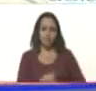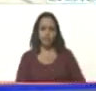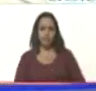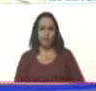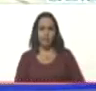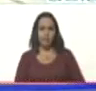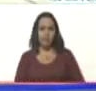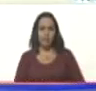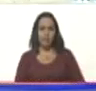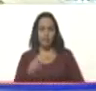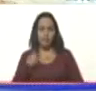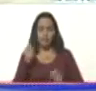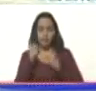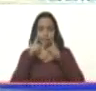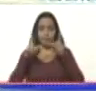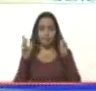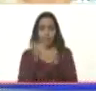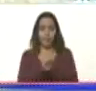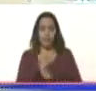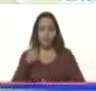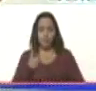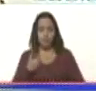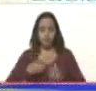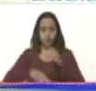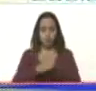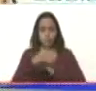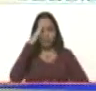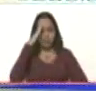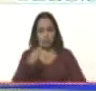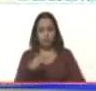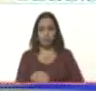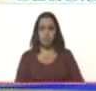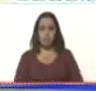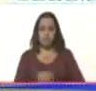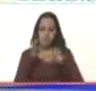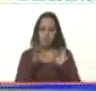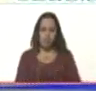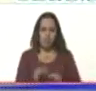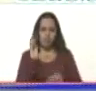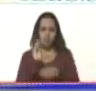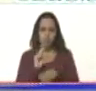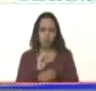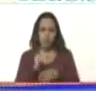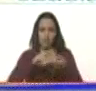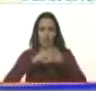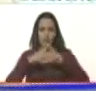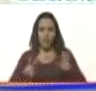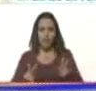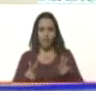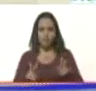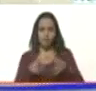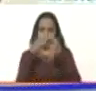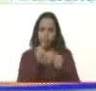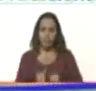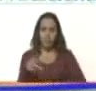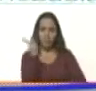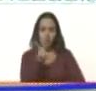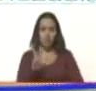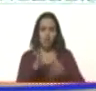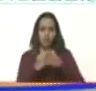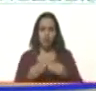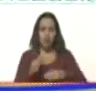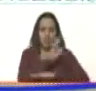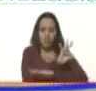Y yo movilicé la Fuerza Armada Nacional Bolivariana y garantizamos la seguridad, la paz y la soberanía de Venezuela en toda la frontera